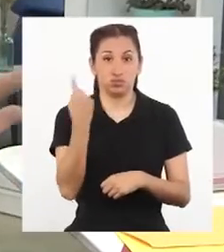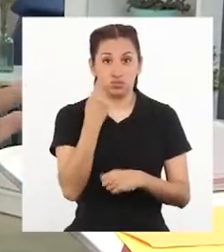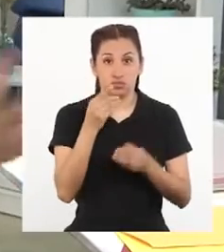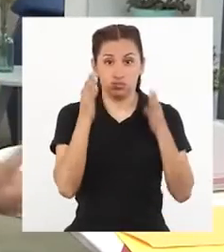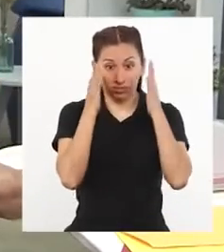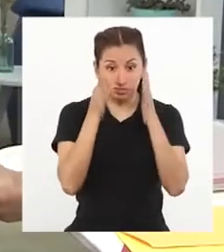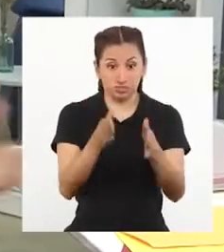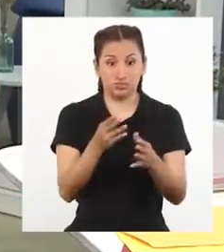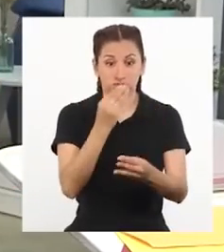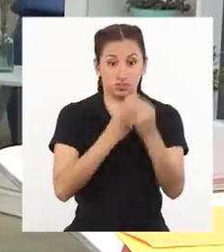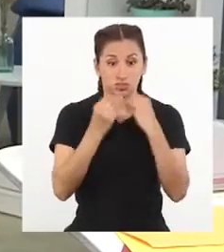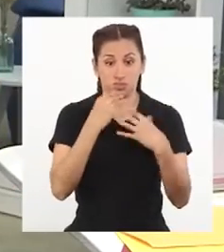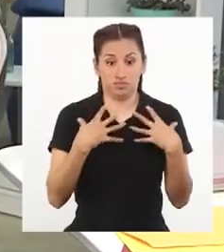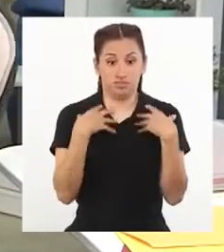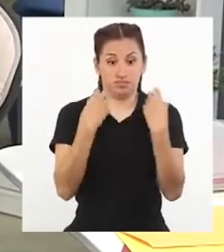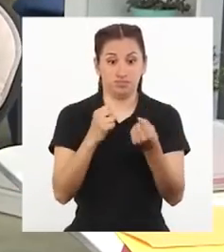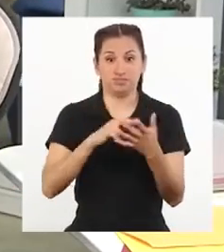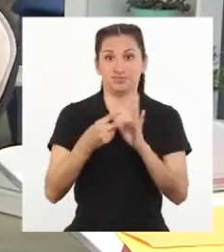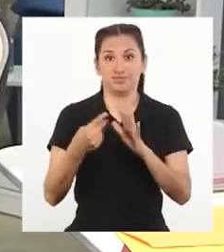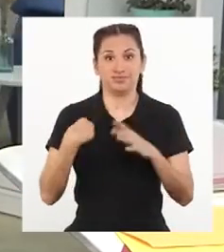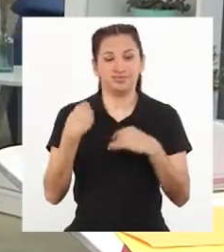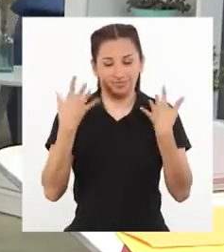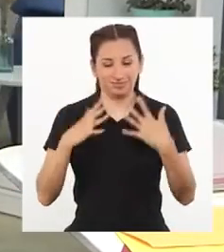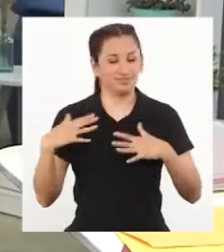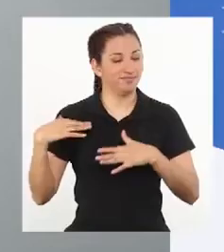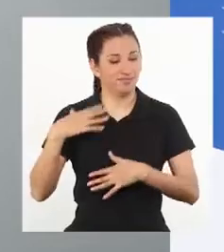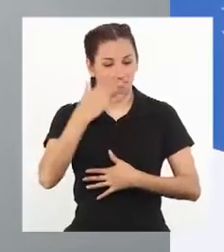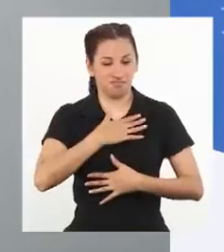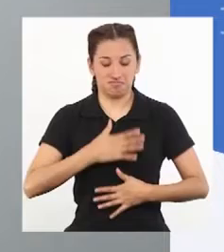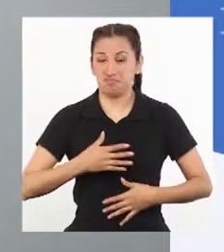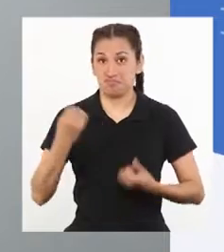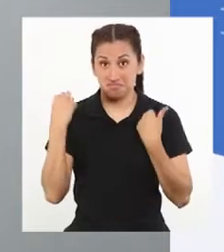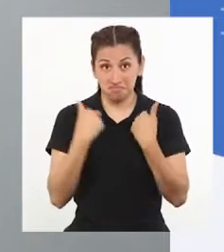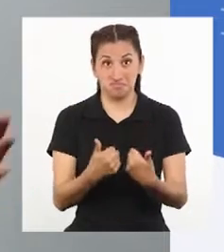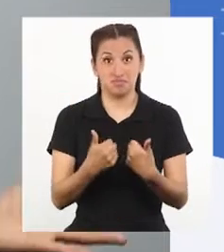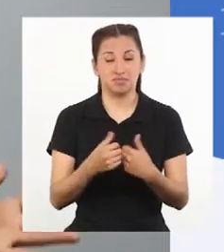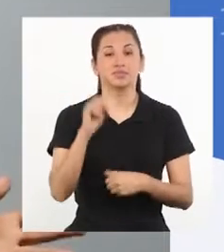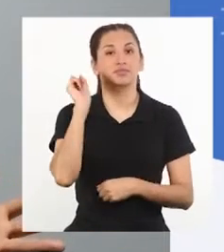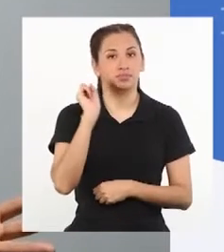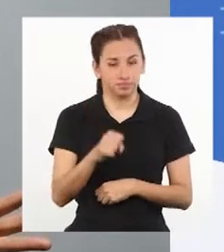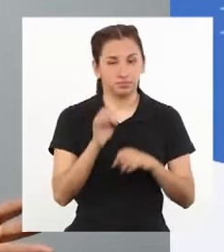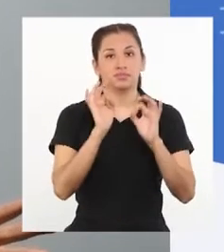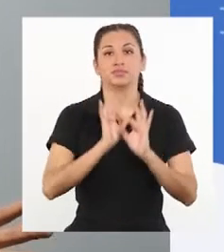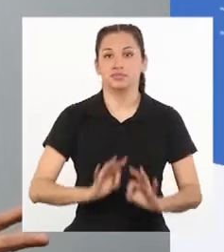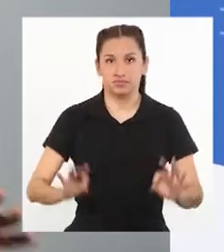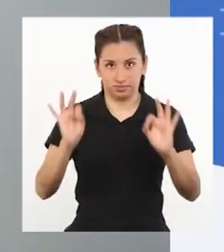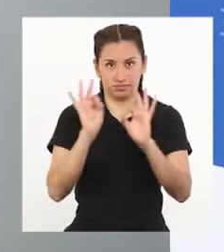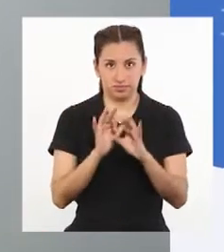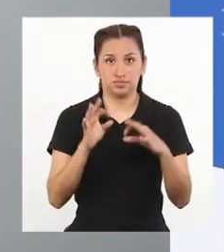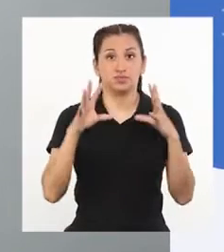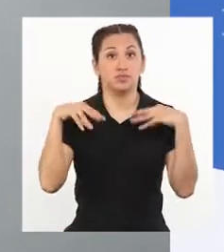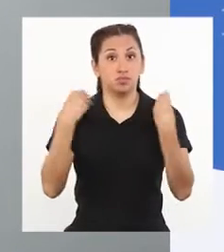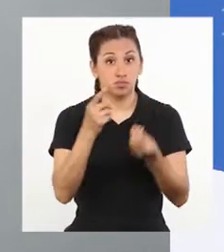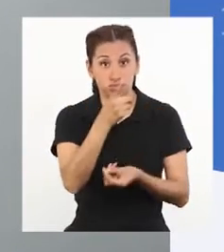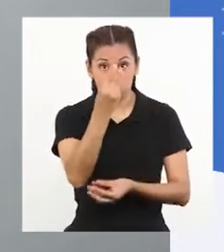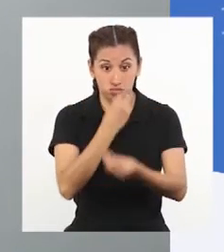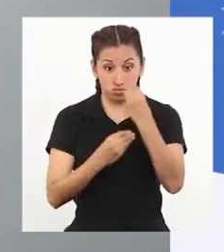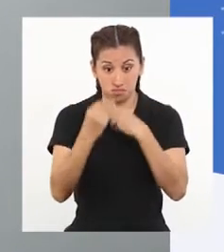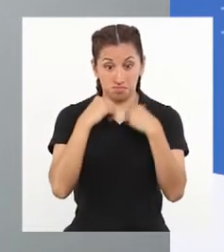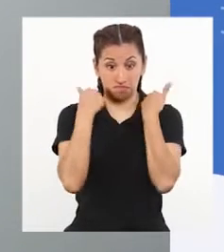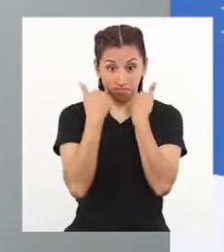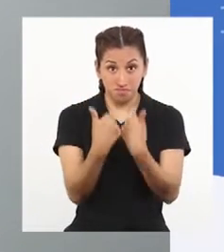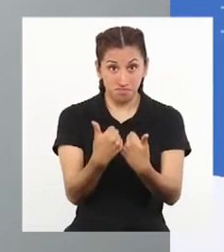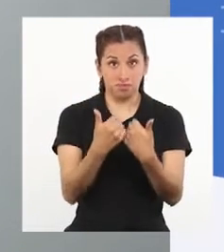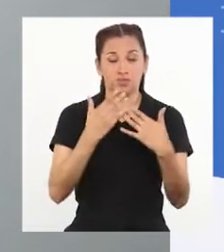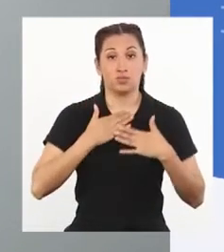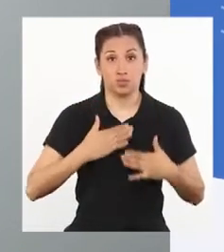con comer saludable para tener una buena salud física? Claro que es importante. Si nos alimentamos